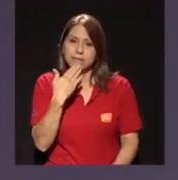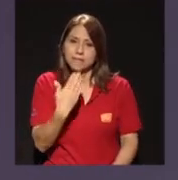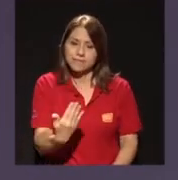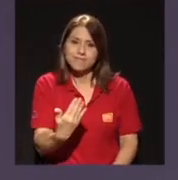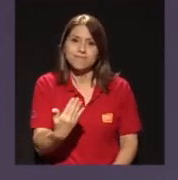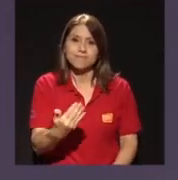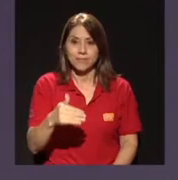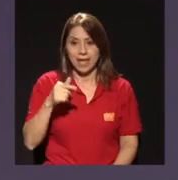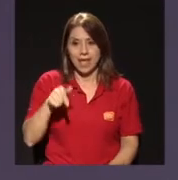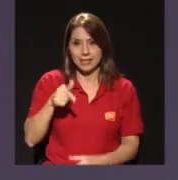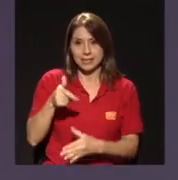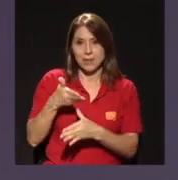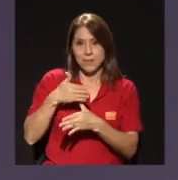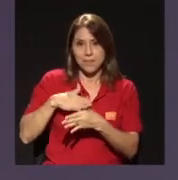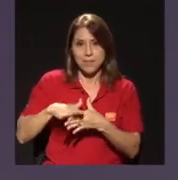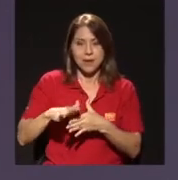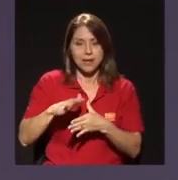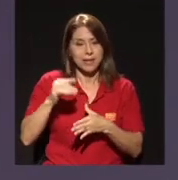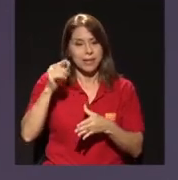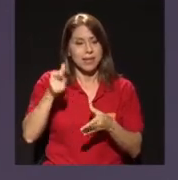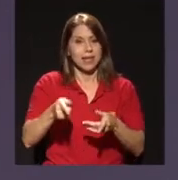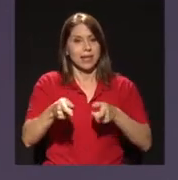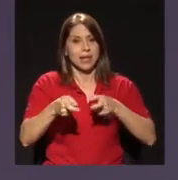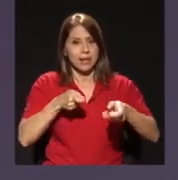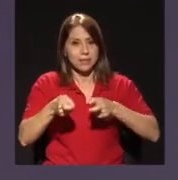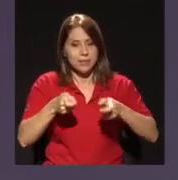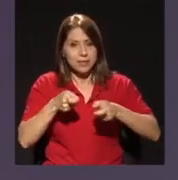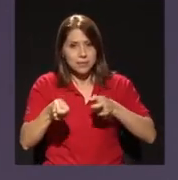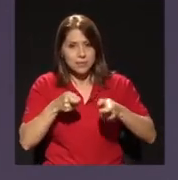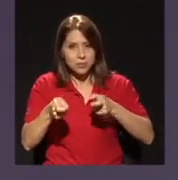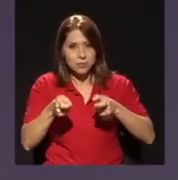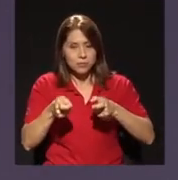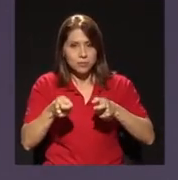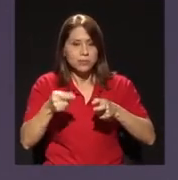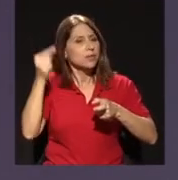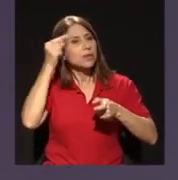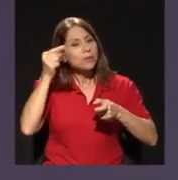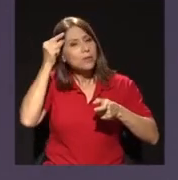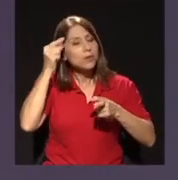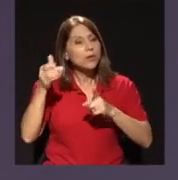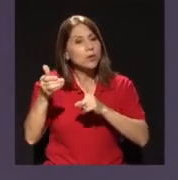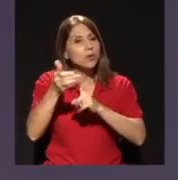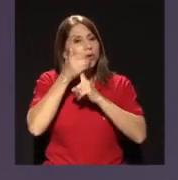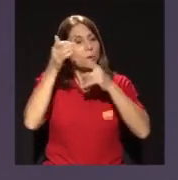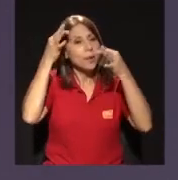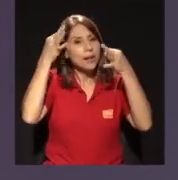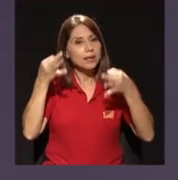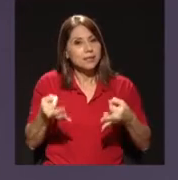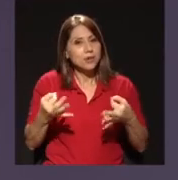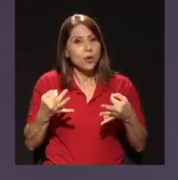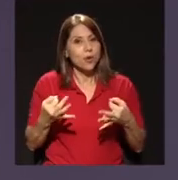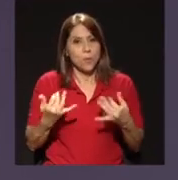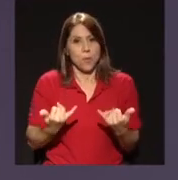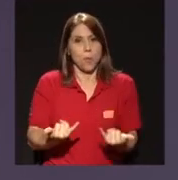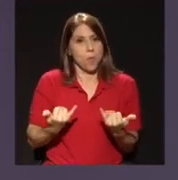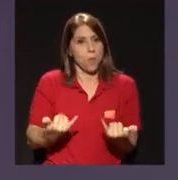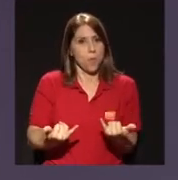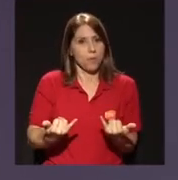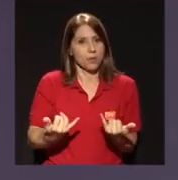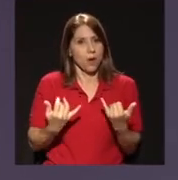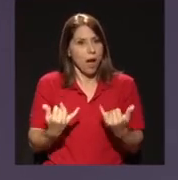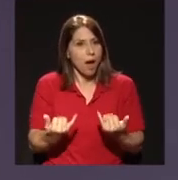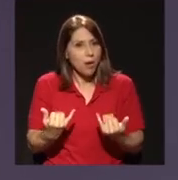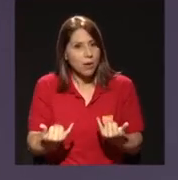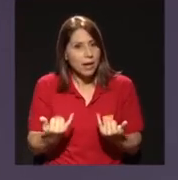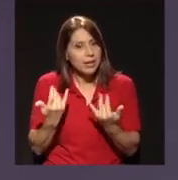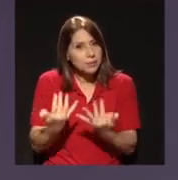del gobierno, a esta administración, de que toma la decisión por el momento de ahora, y esperemos que no cambie esto